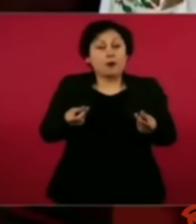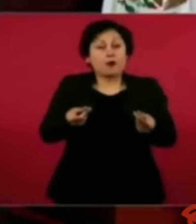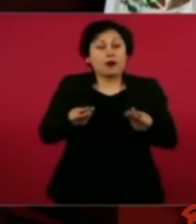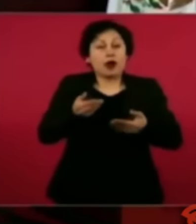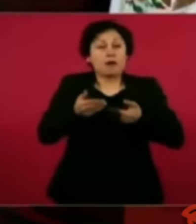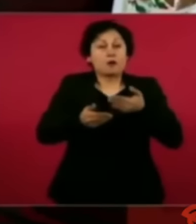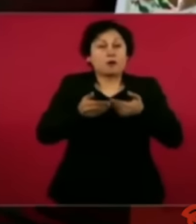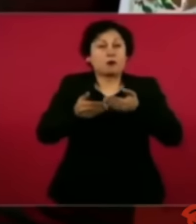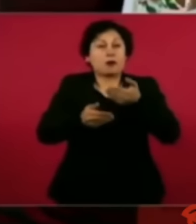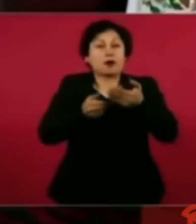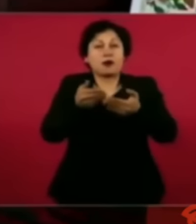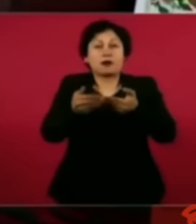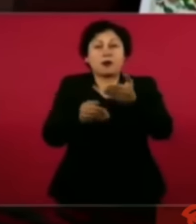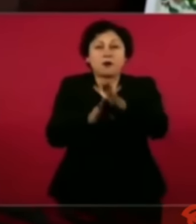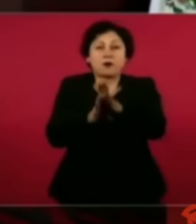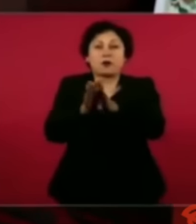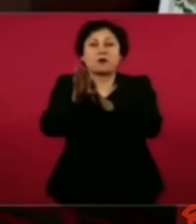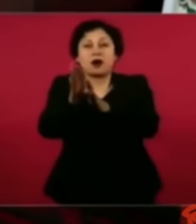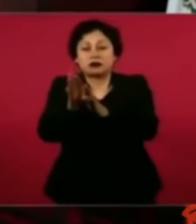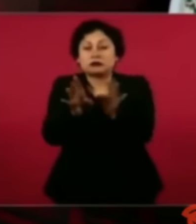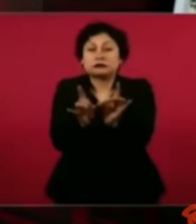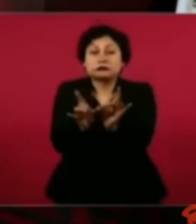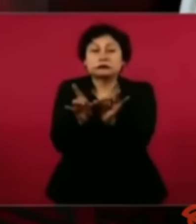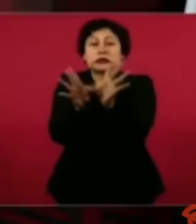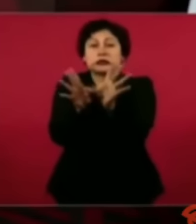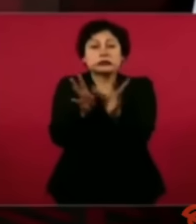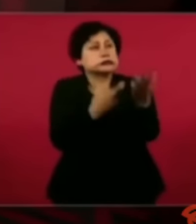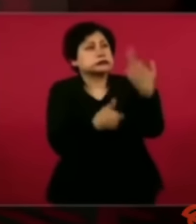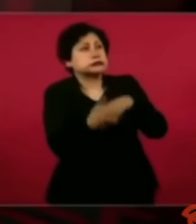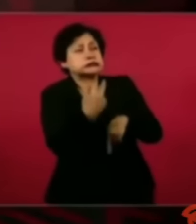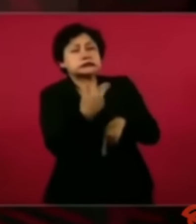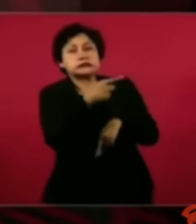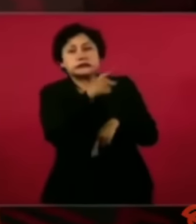Que no se las dejemos fácil.